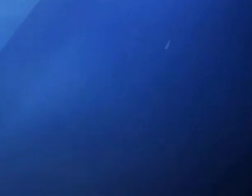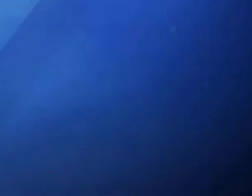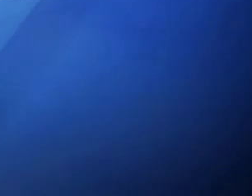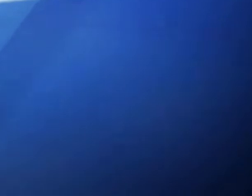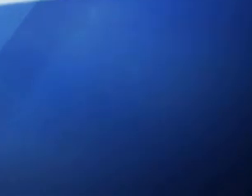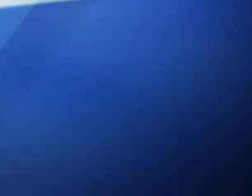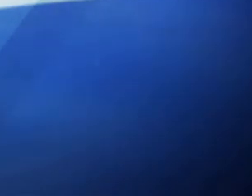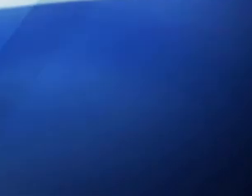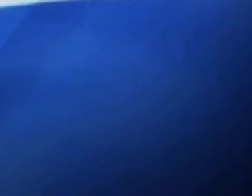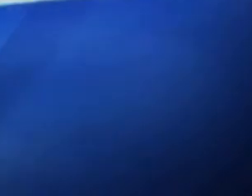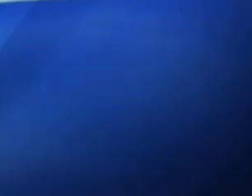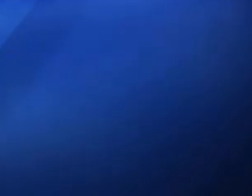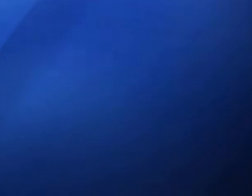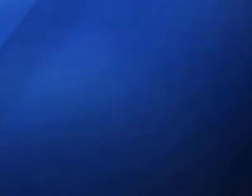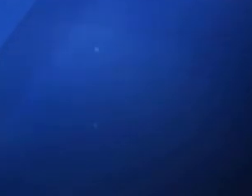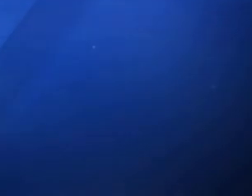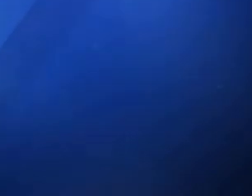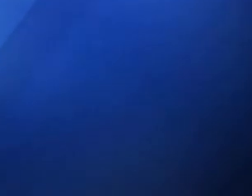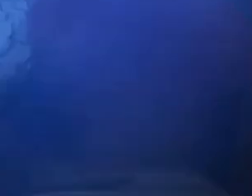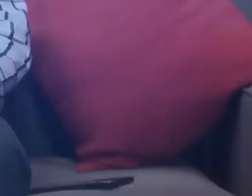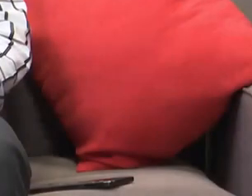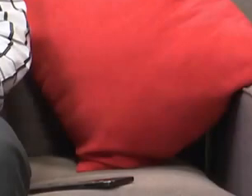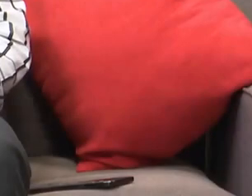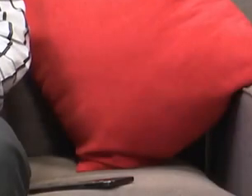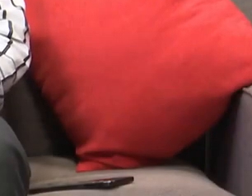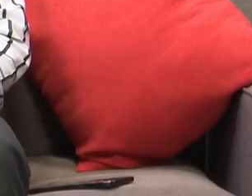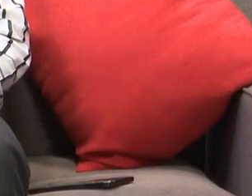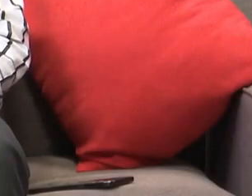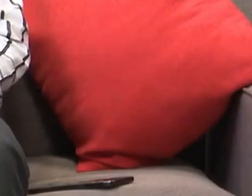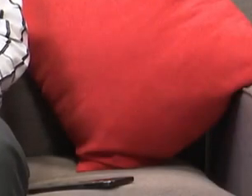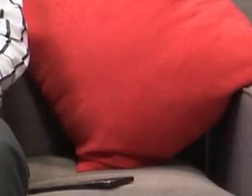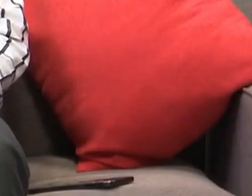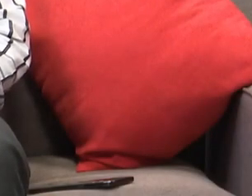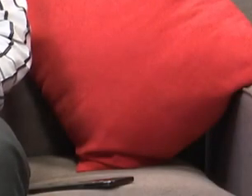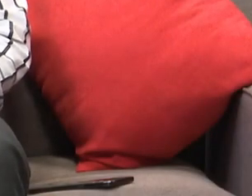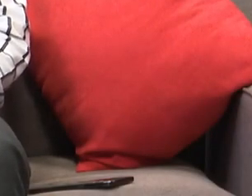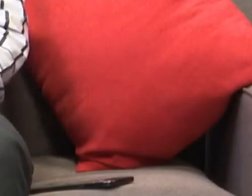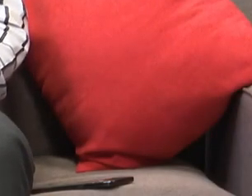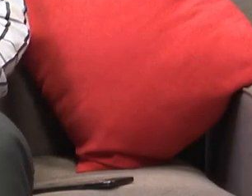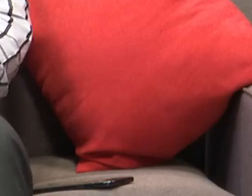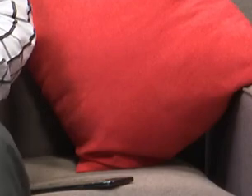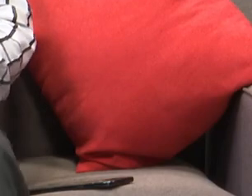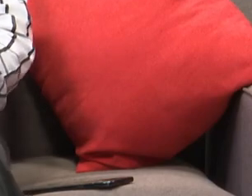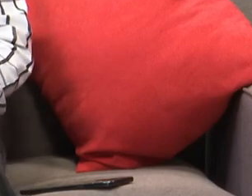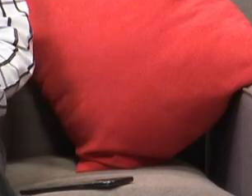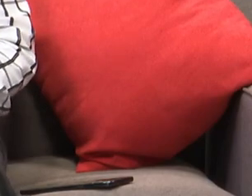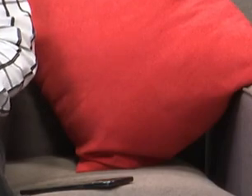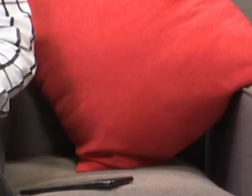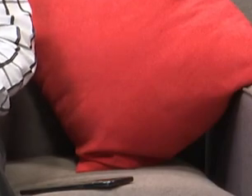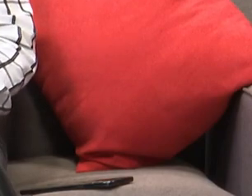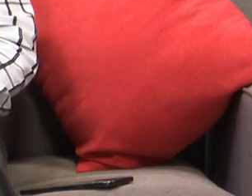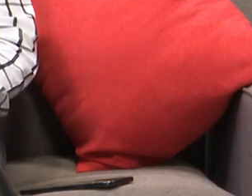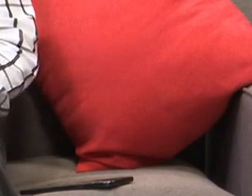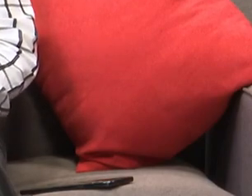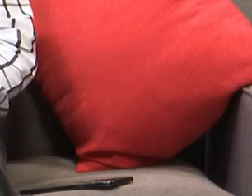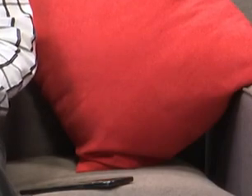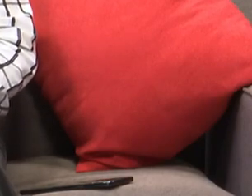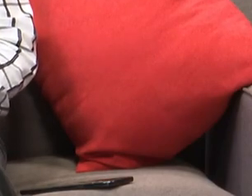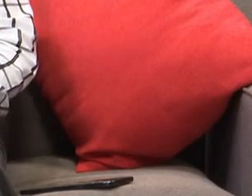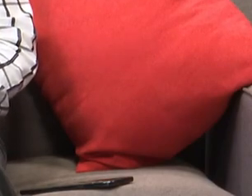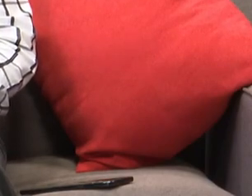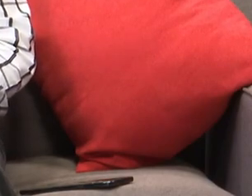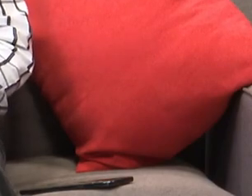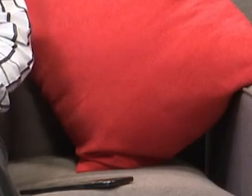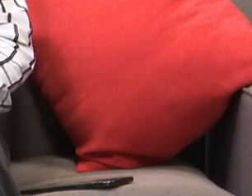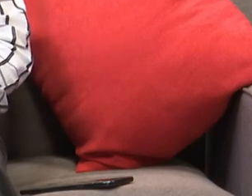muchísimas gracias, Muchísimas gracias por continuar en sintonía del canal